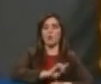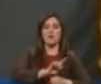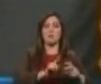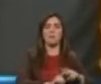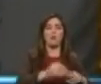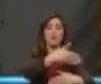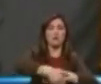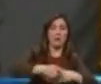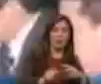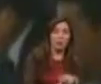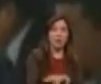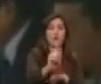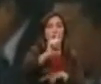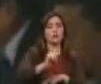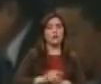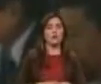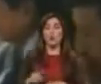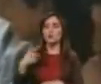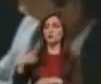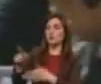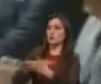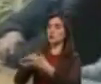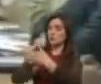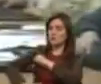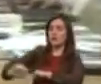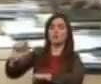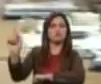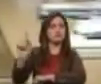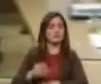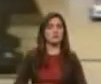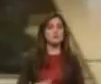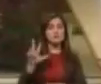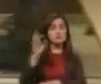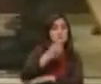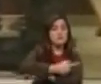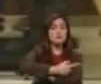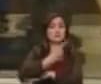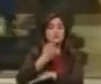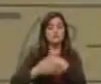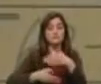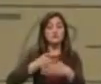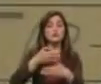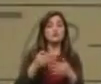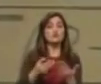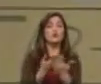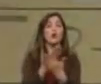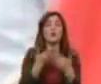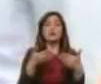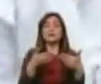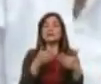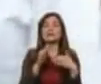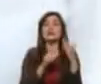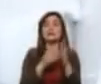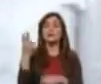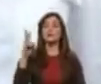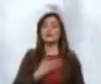las fronteras y lo dice pues el fiscal aún no ha emitido acusación en los 30 días de instrucción fiscal podrían dice aparecer nuevos delitos en los que